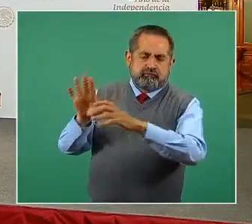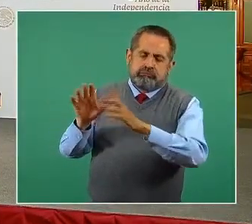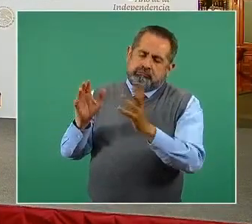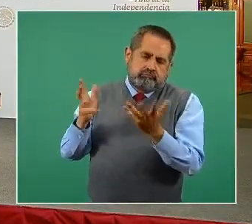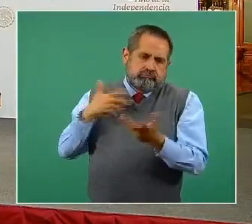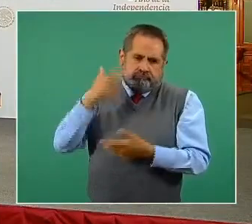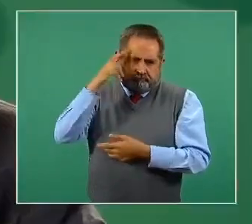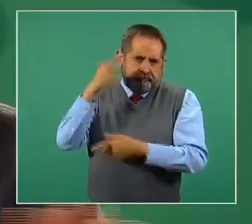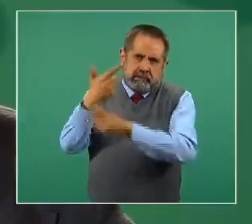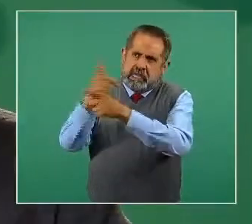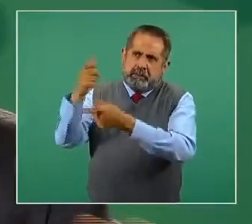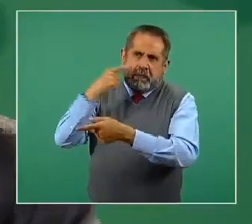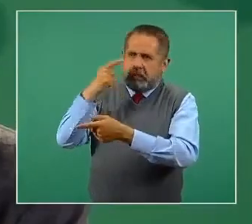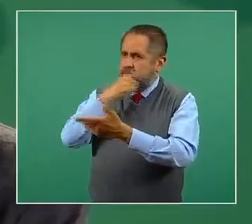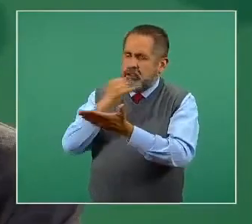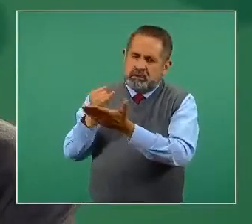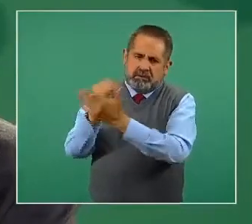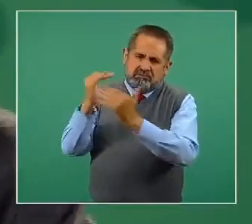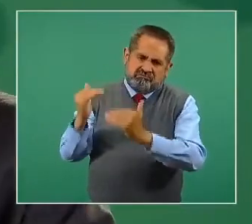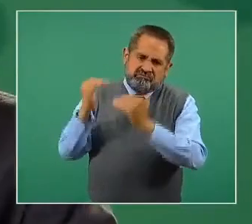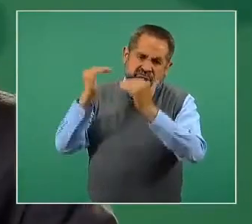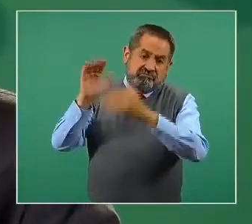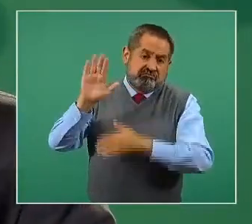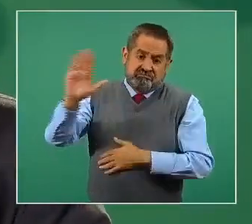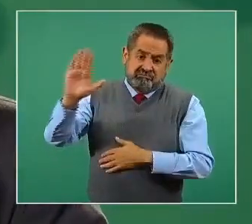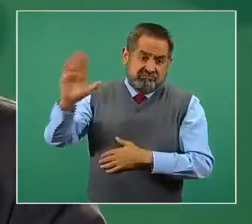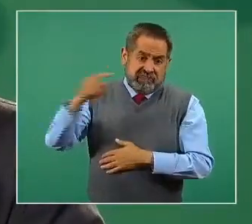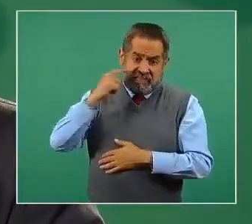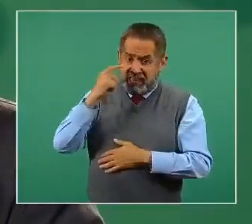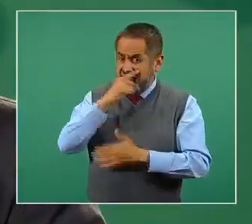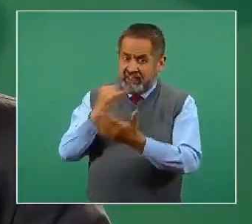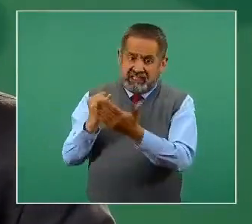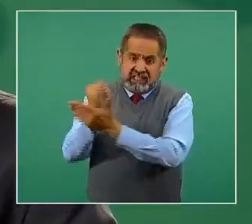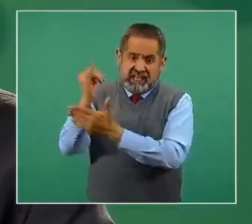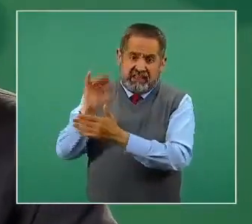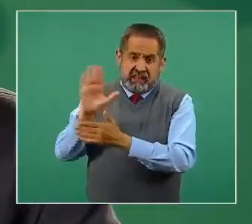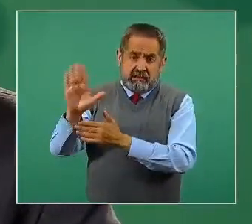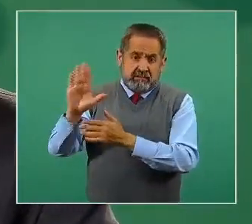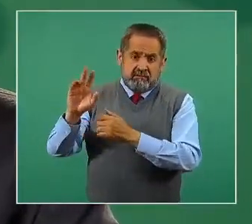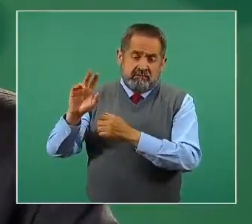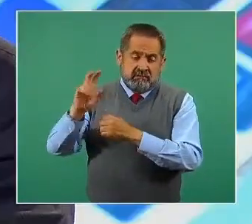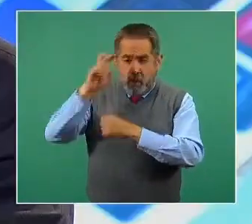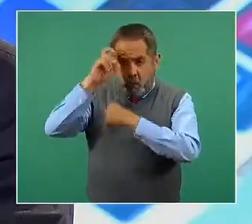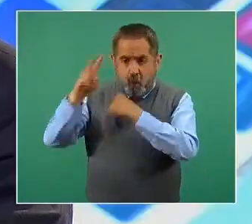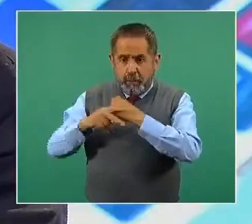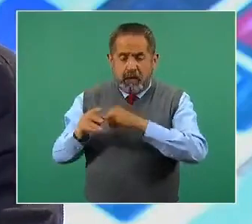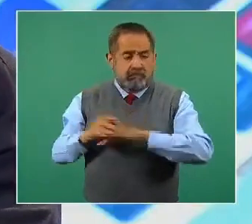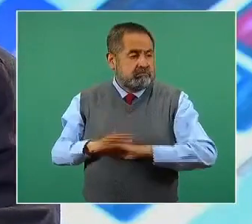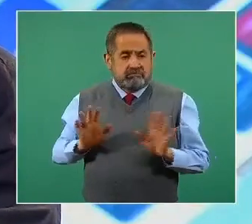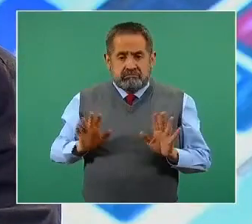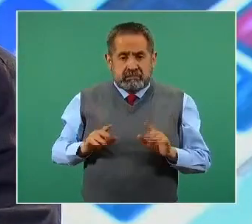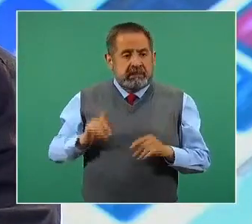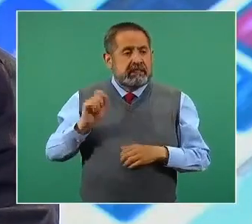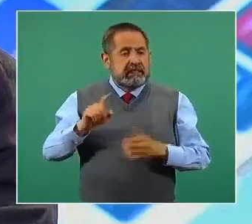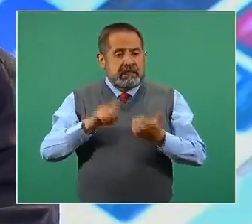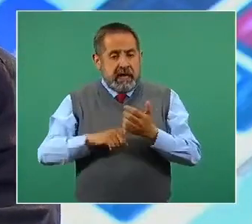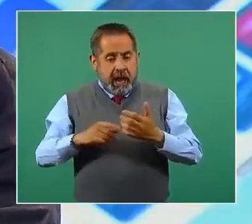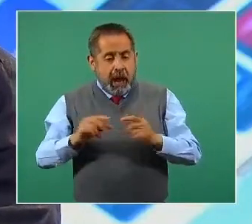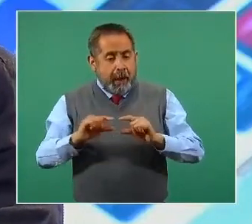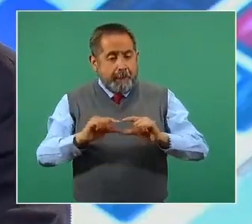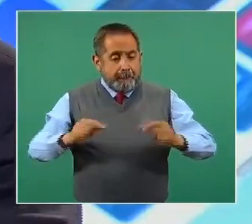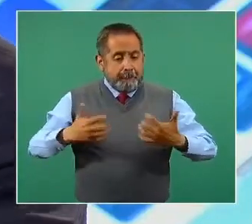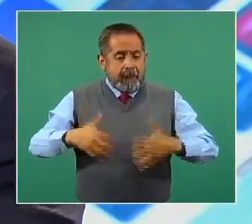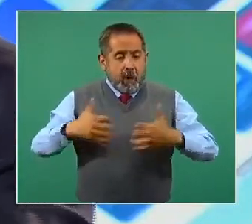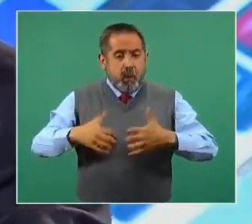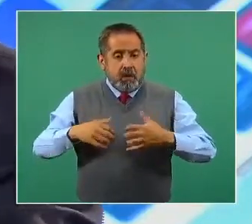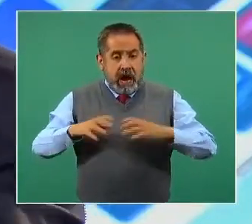libertad o soberanía de los estados que conforman la región, de que cualquier vacuna que